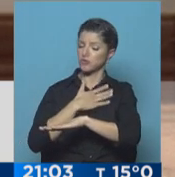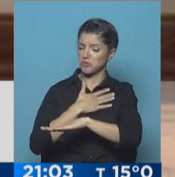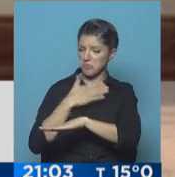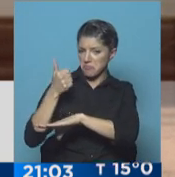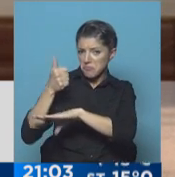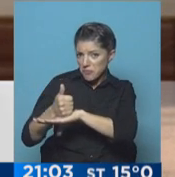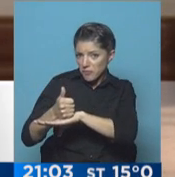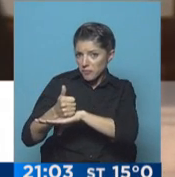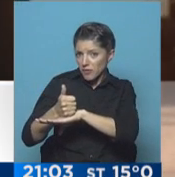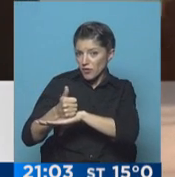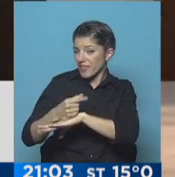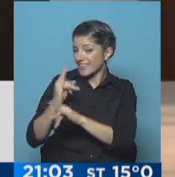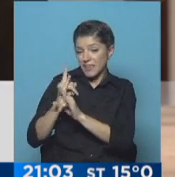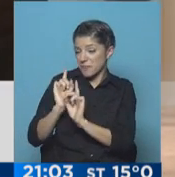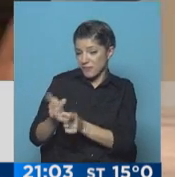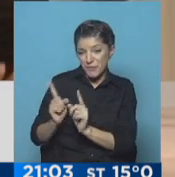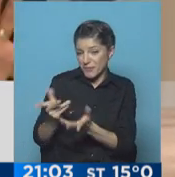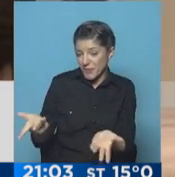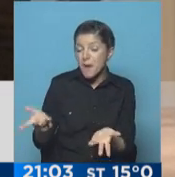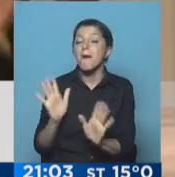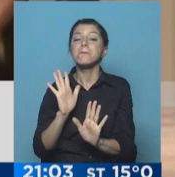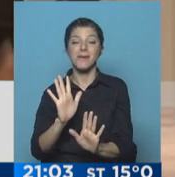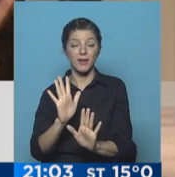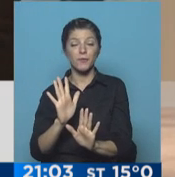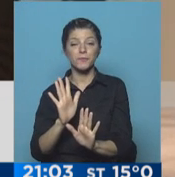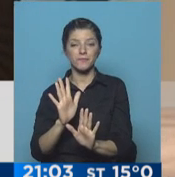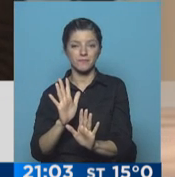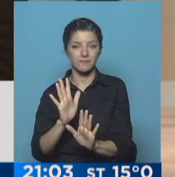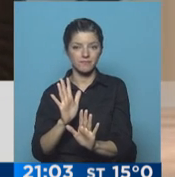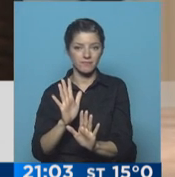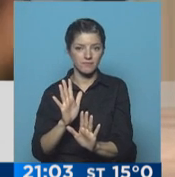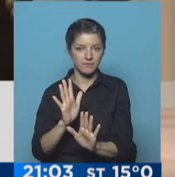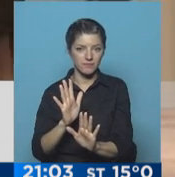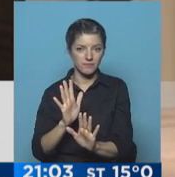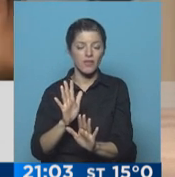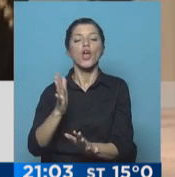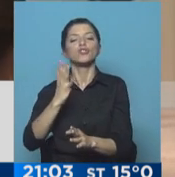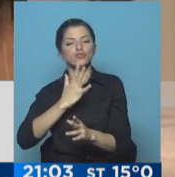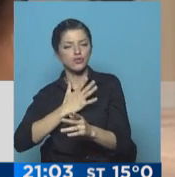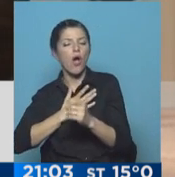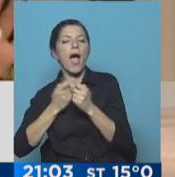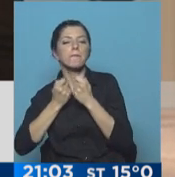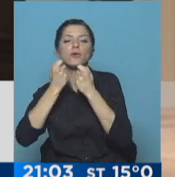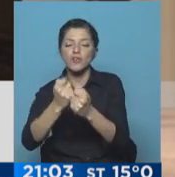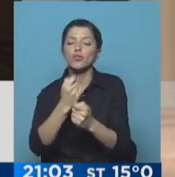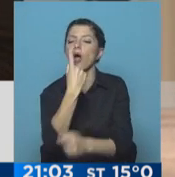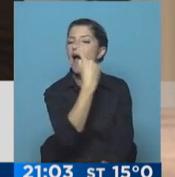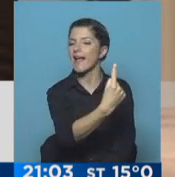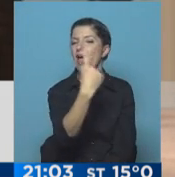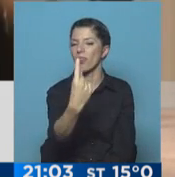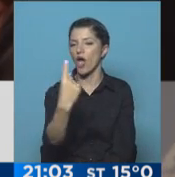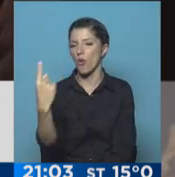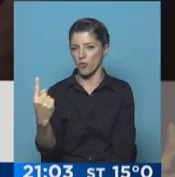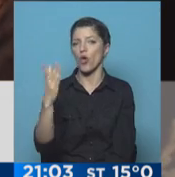yo voy a estar donde siempre estuve, pero voy a estar fundamentalmente apoyando a todos y cada uno